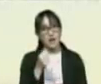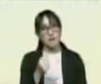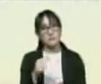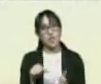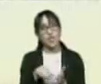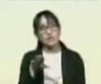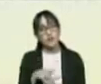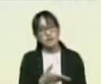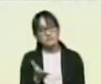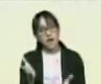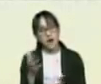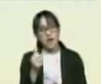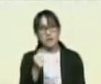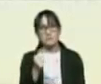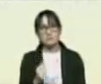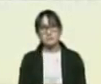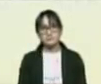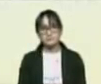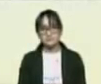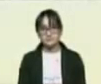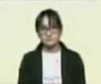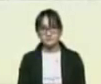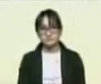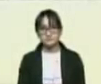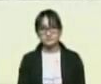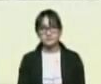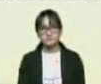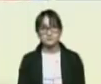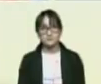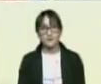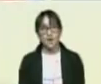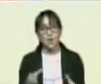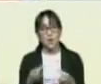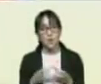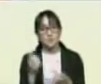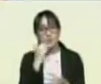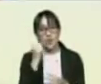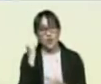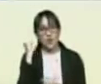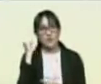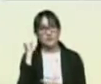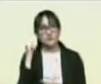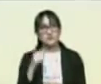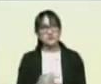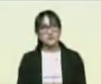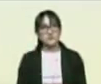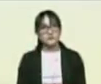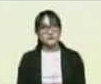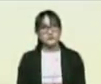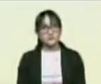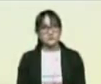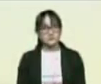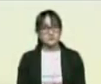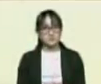¿dónde andan los CLAP? A los sindicatos clasistas,